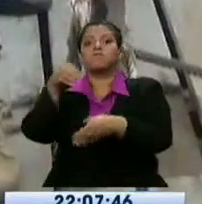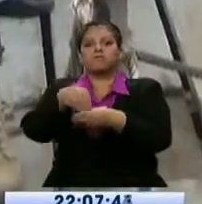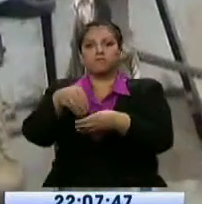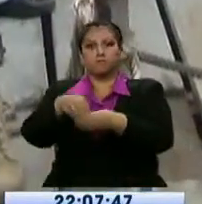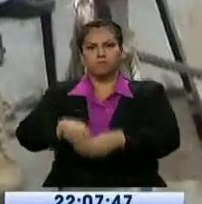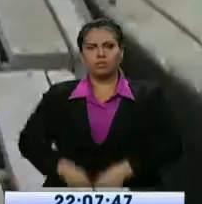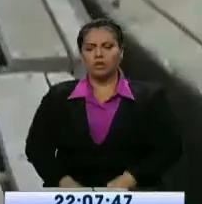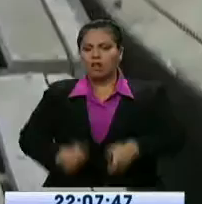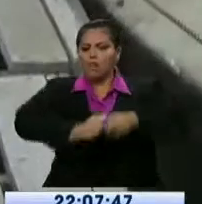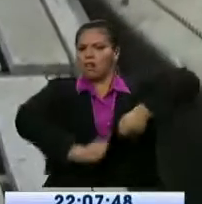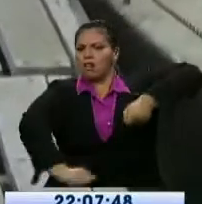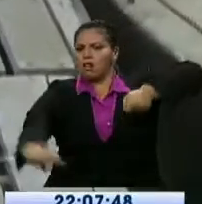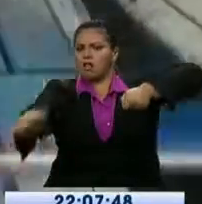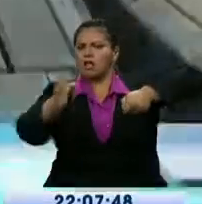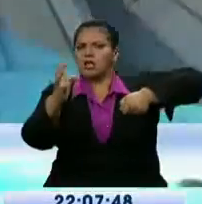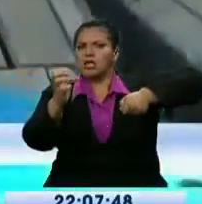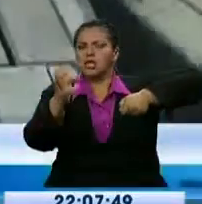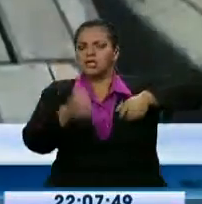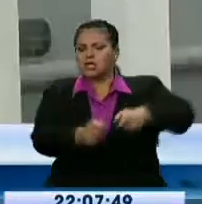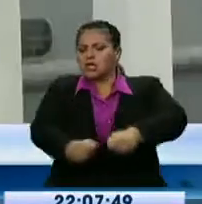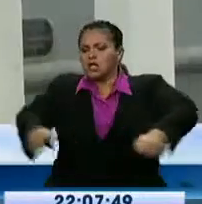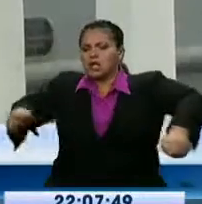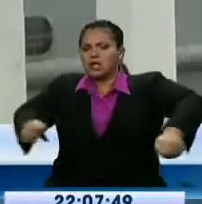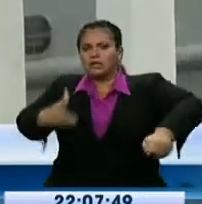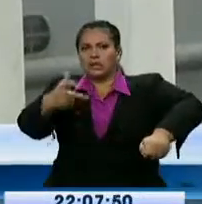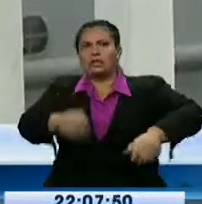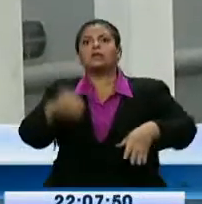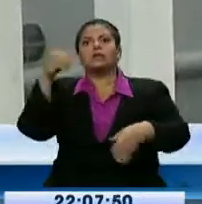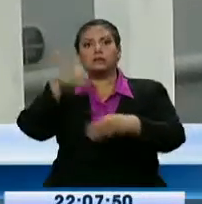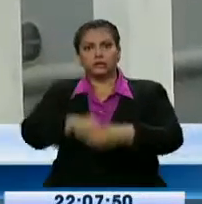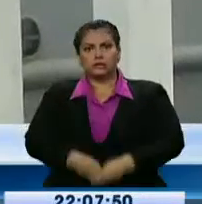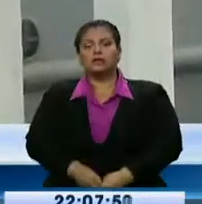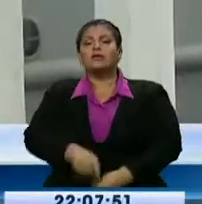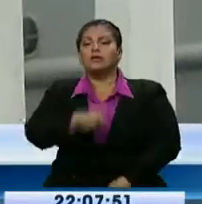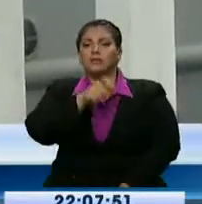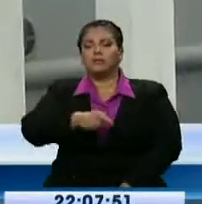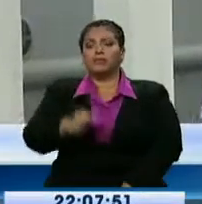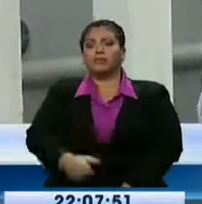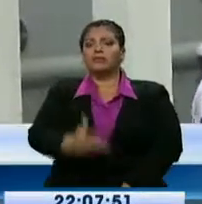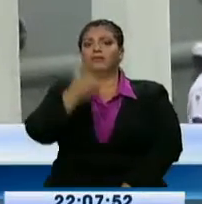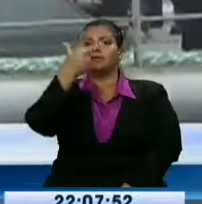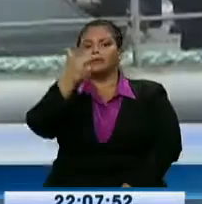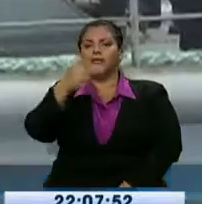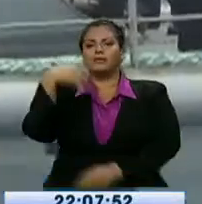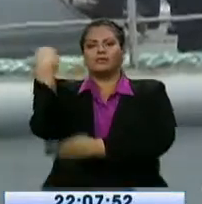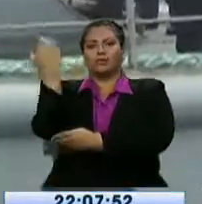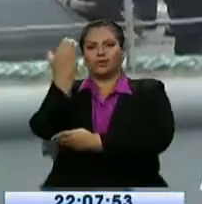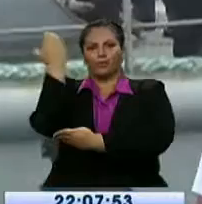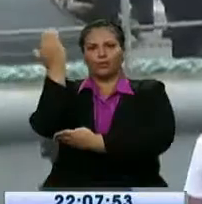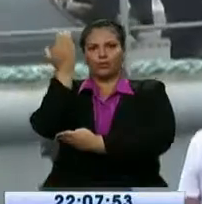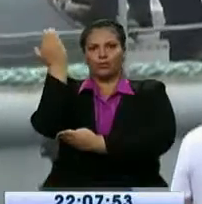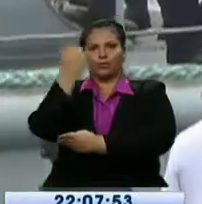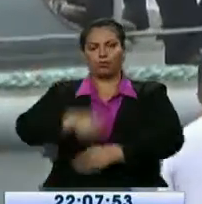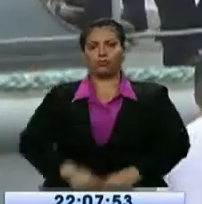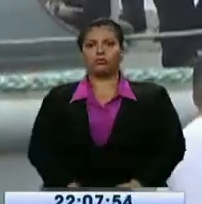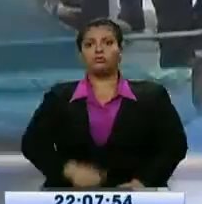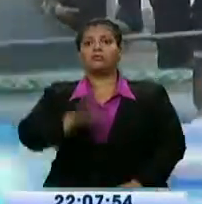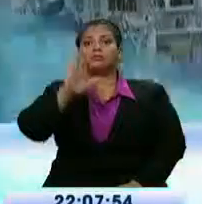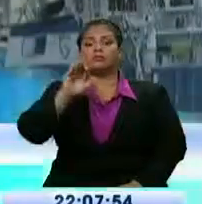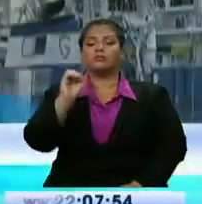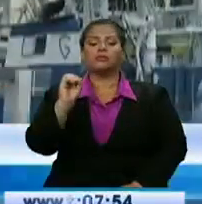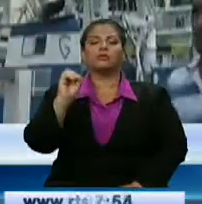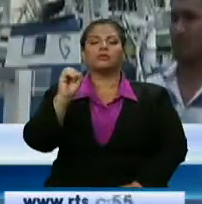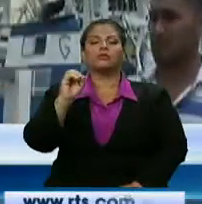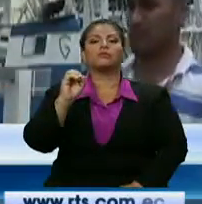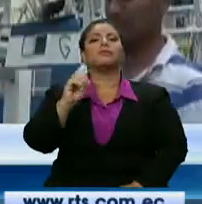medía 15 metros de eslora y casi 3 de ancho, se transportaban 3 tripulantes de nacionalidad colombiana y más de 3 toneladas de cocaína.